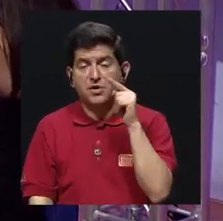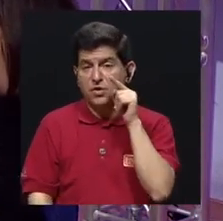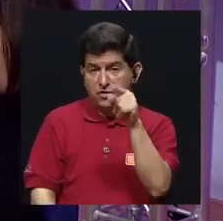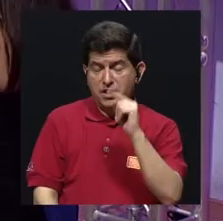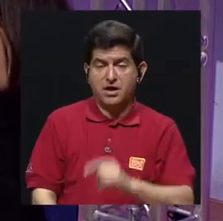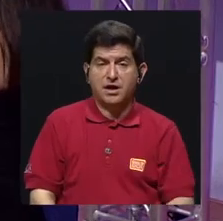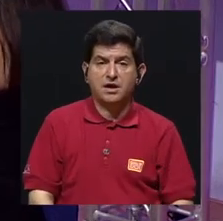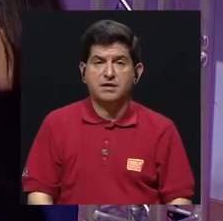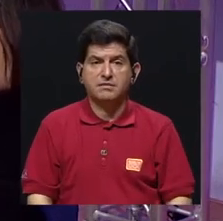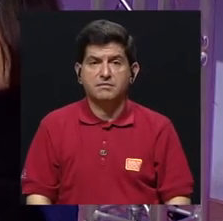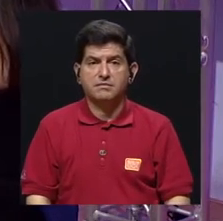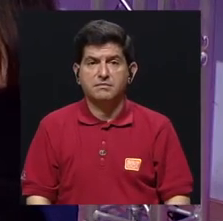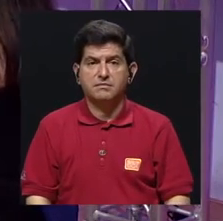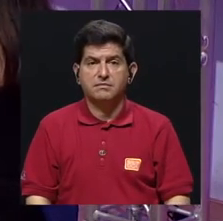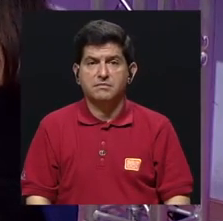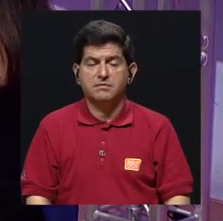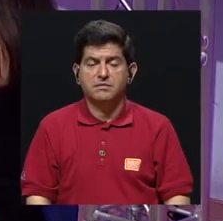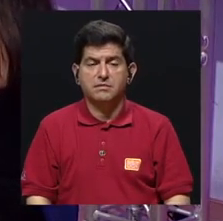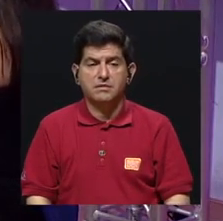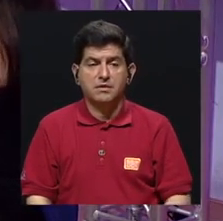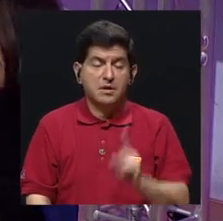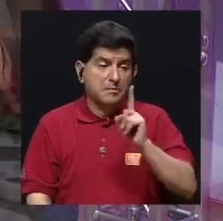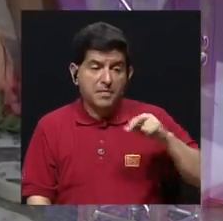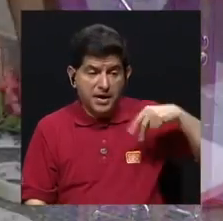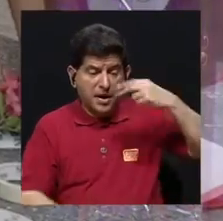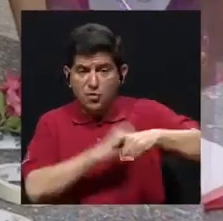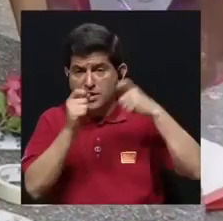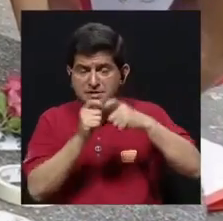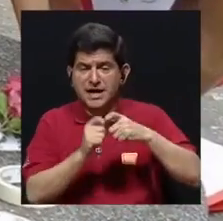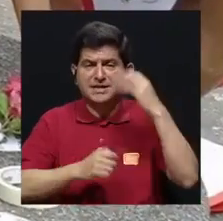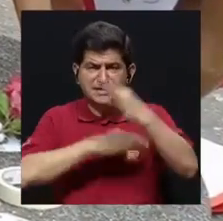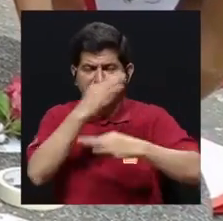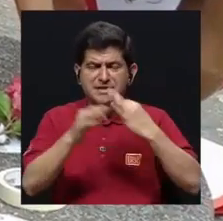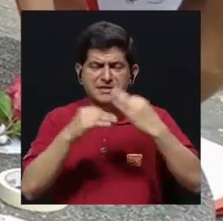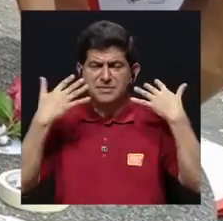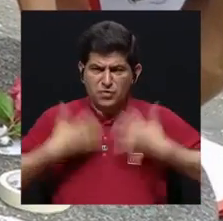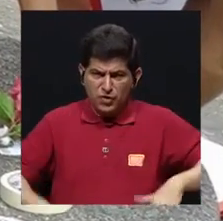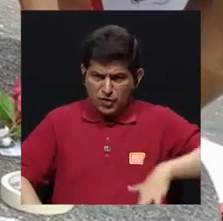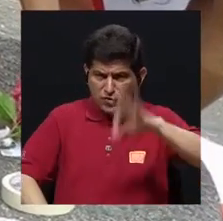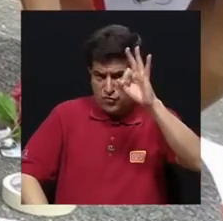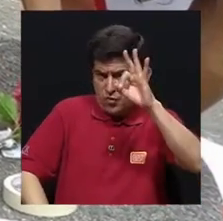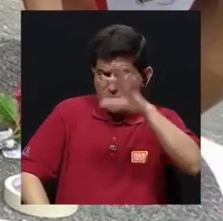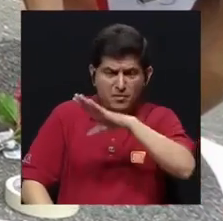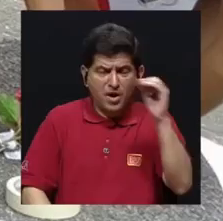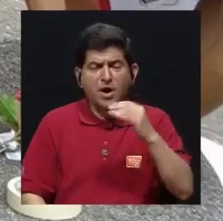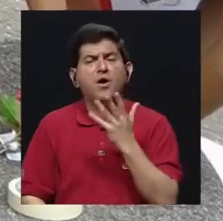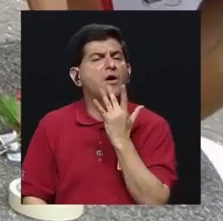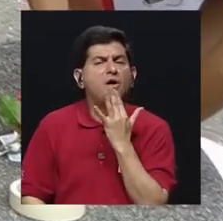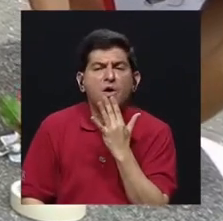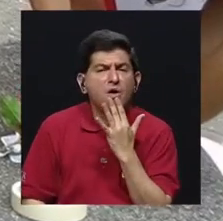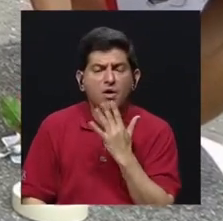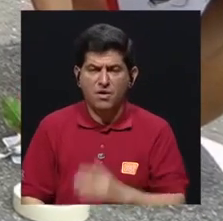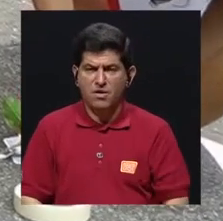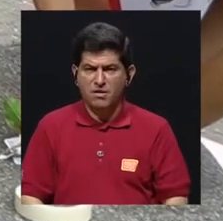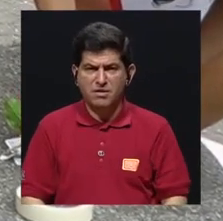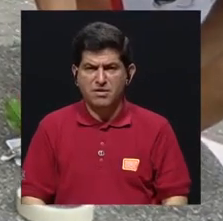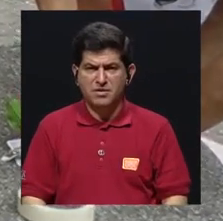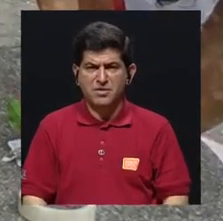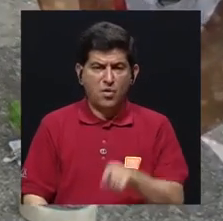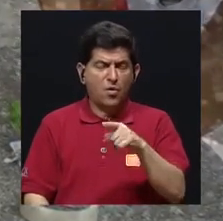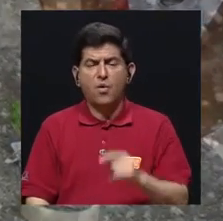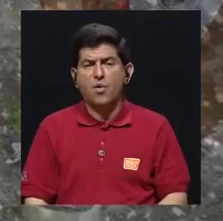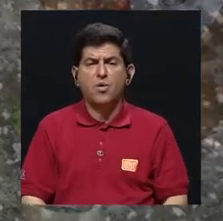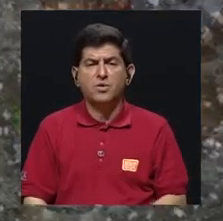ustedes, para una determinada caminata escogen un tipo de ropa o un tipo de color, digamos, de cómo